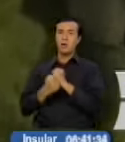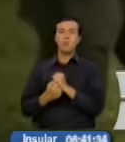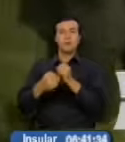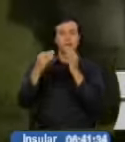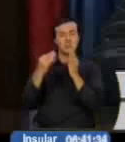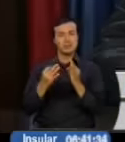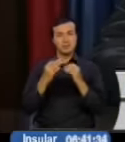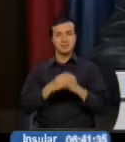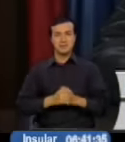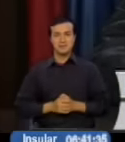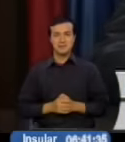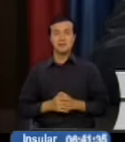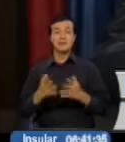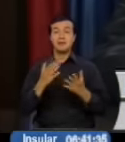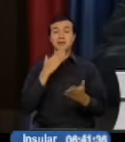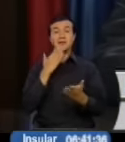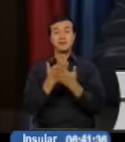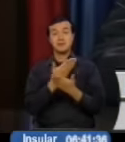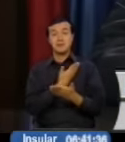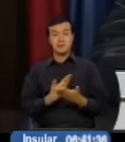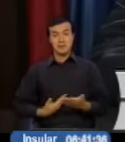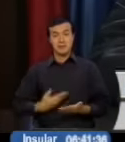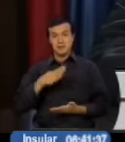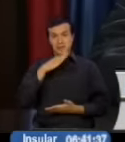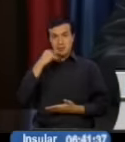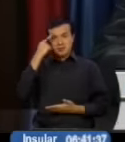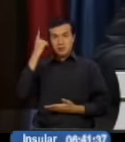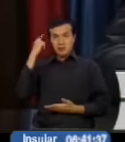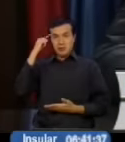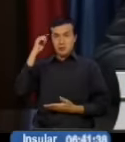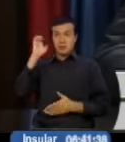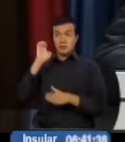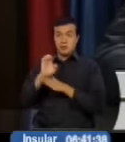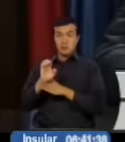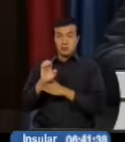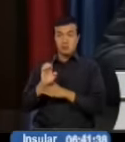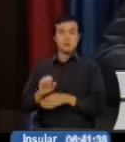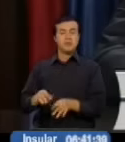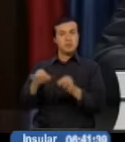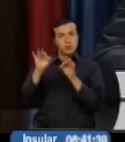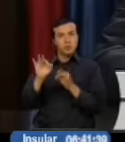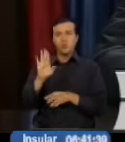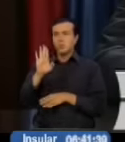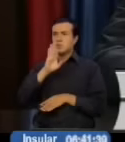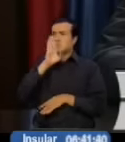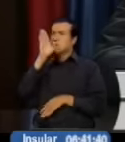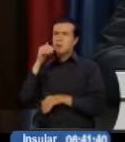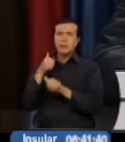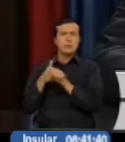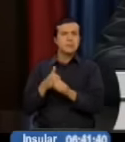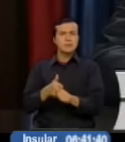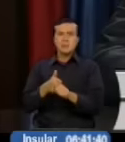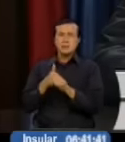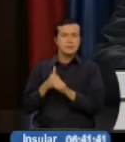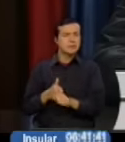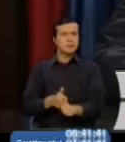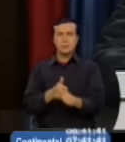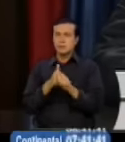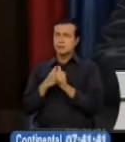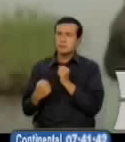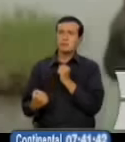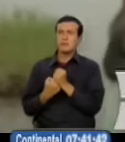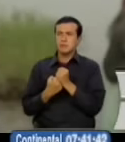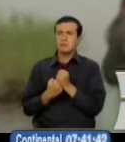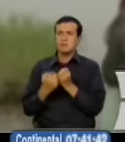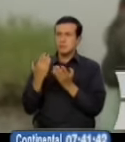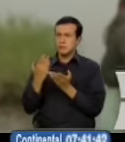este punto. Quiero agradecer al presidente Correa y al gobierno ecuatoriano por su permanente disposición para servir como